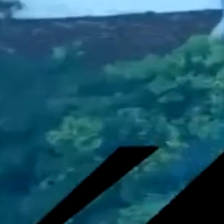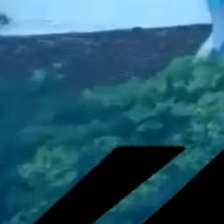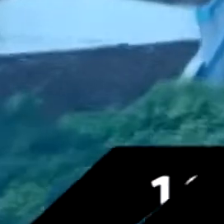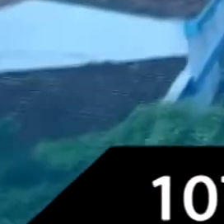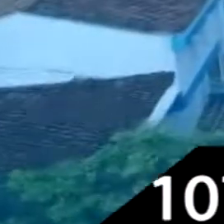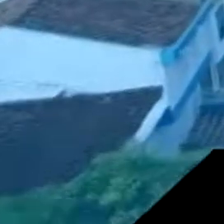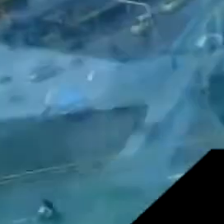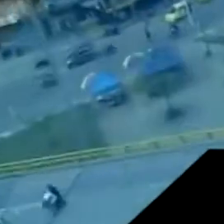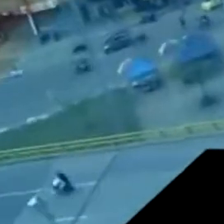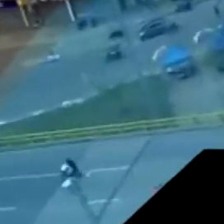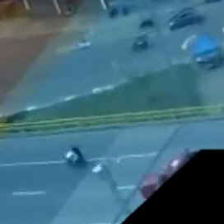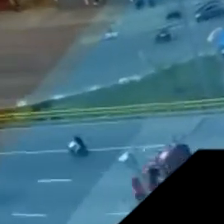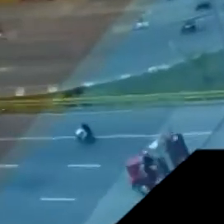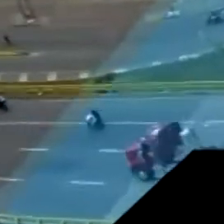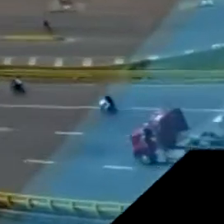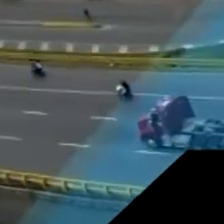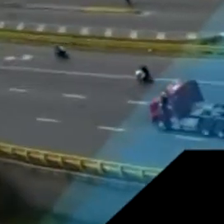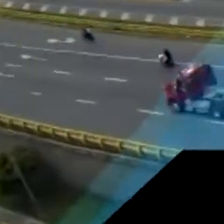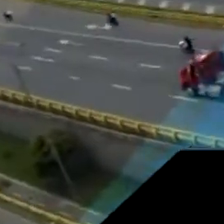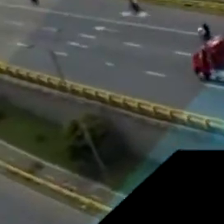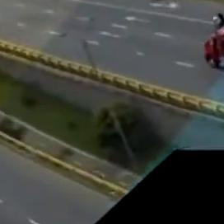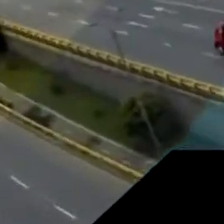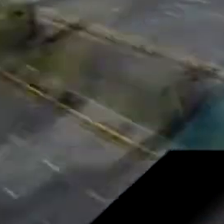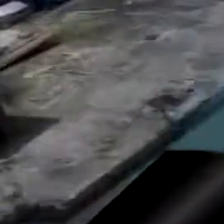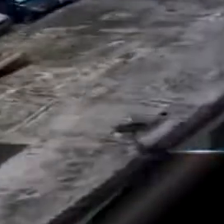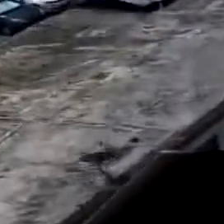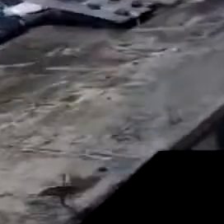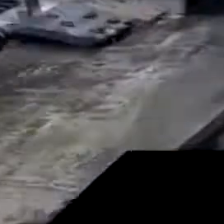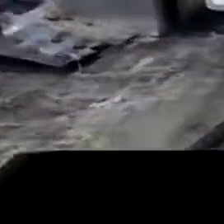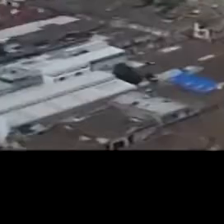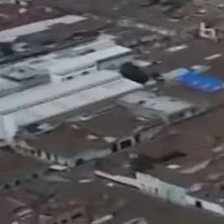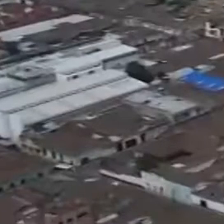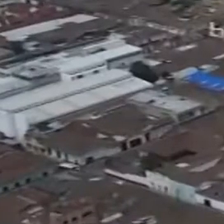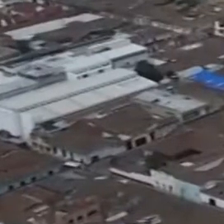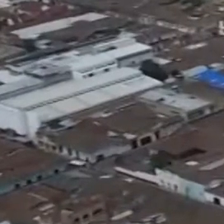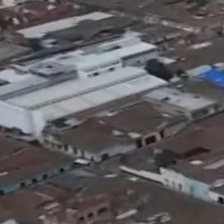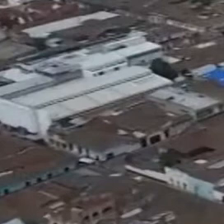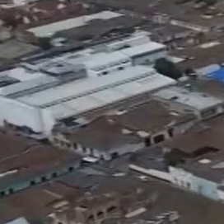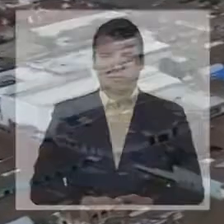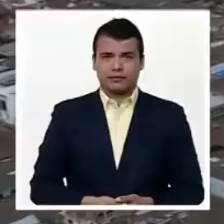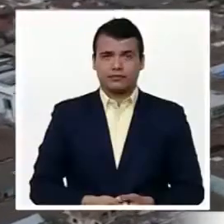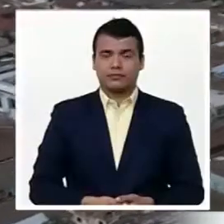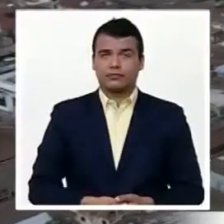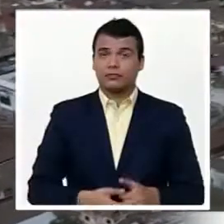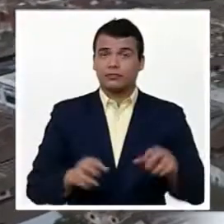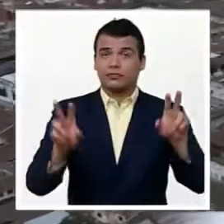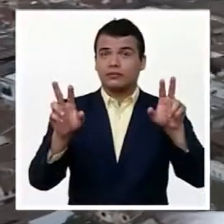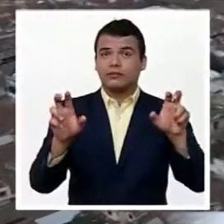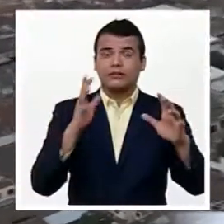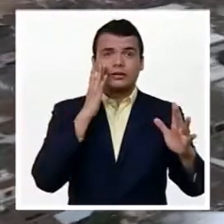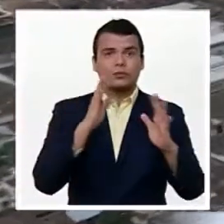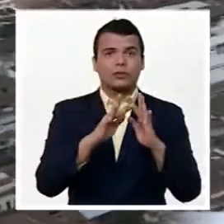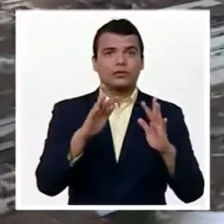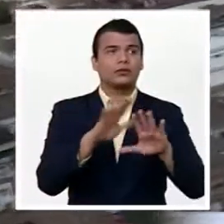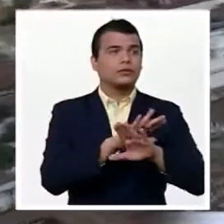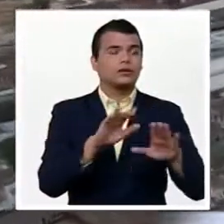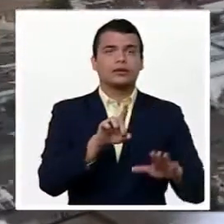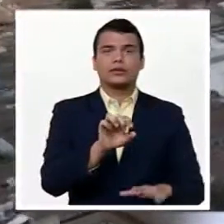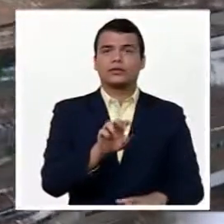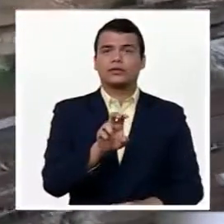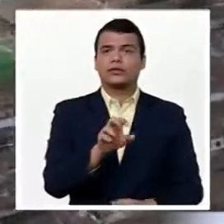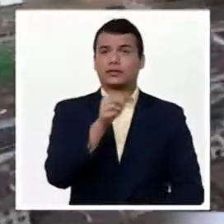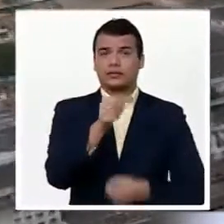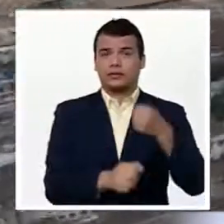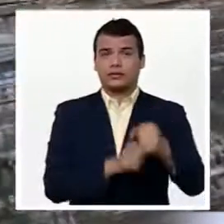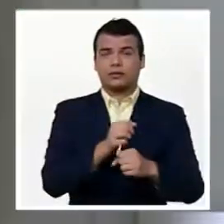107 años de un valle del cauca que avanza en el marco de la celebración de los 107 años